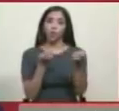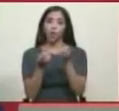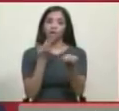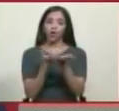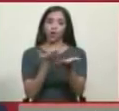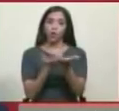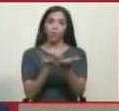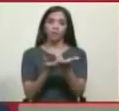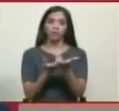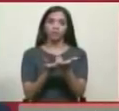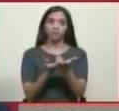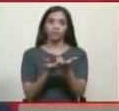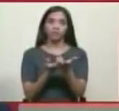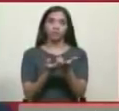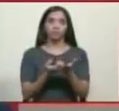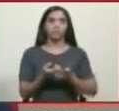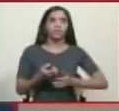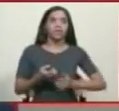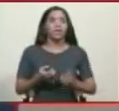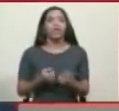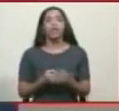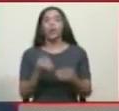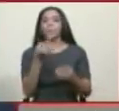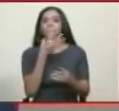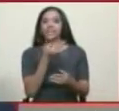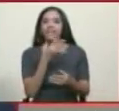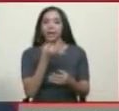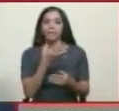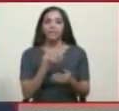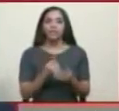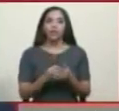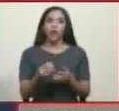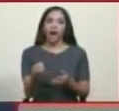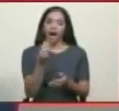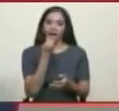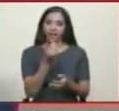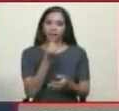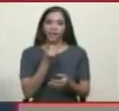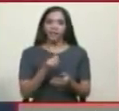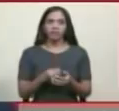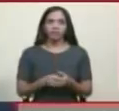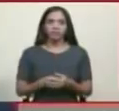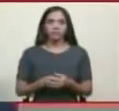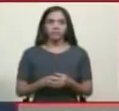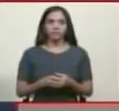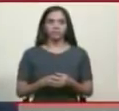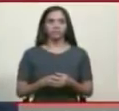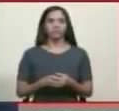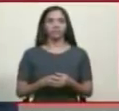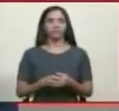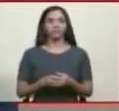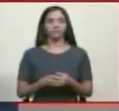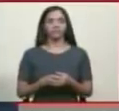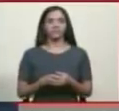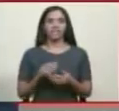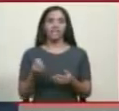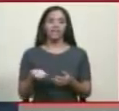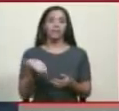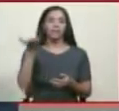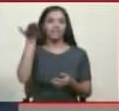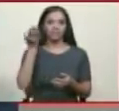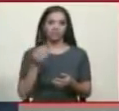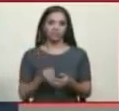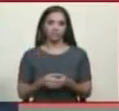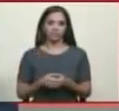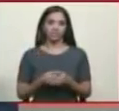económica, los medicamentos, los alimentos, el sobreprecio